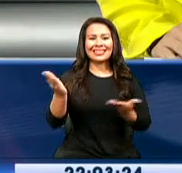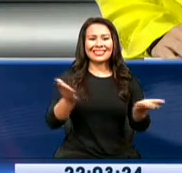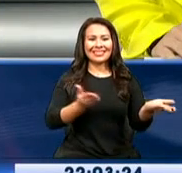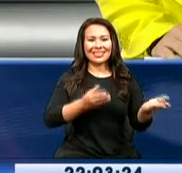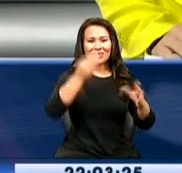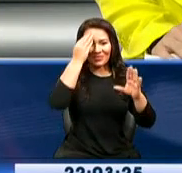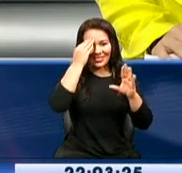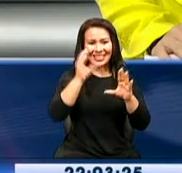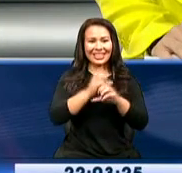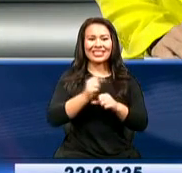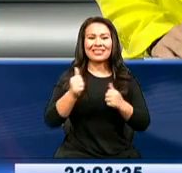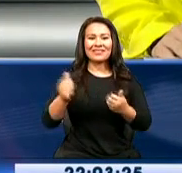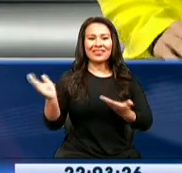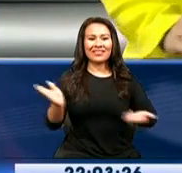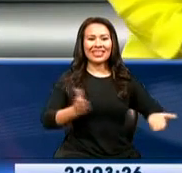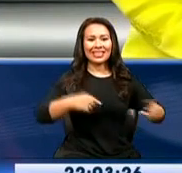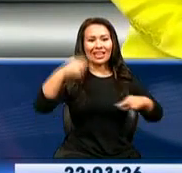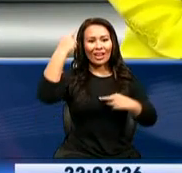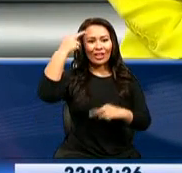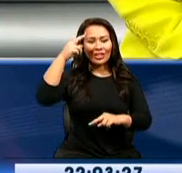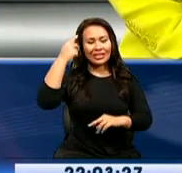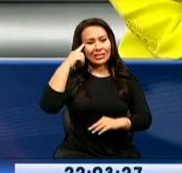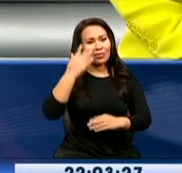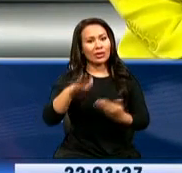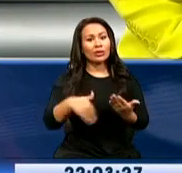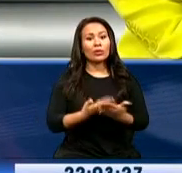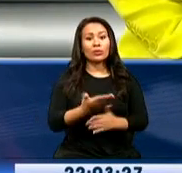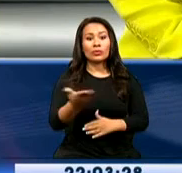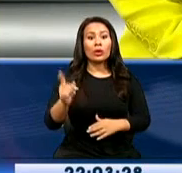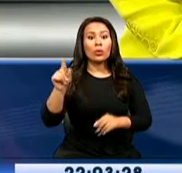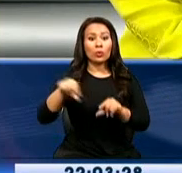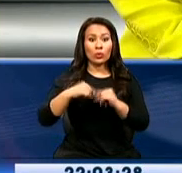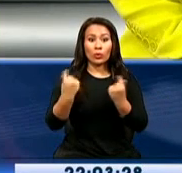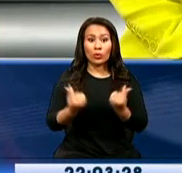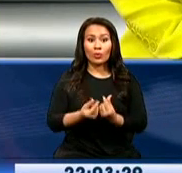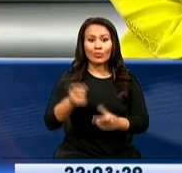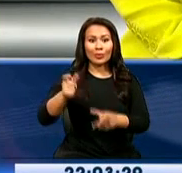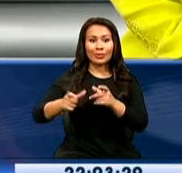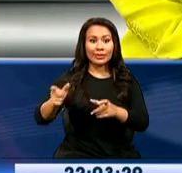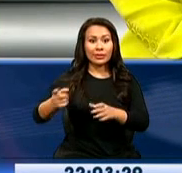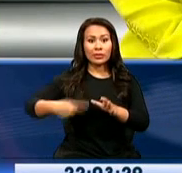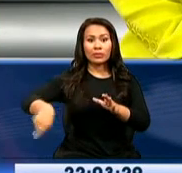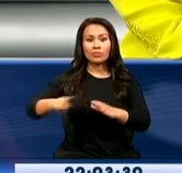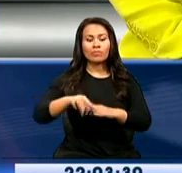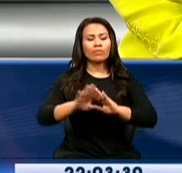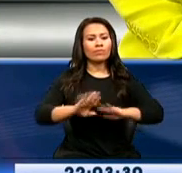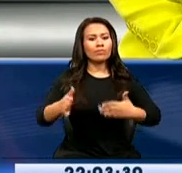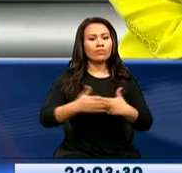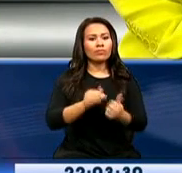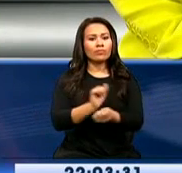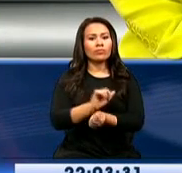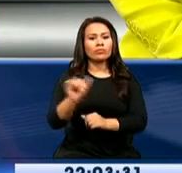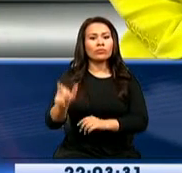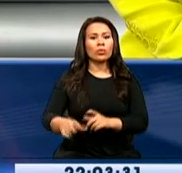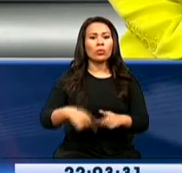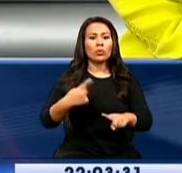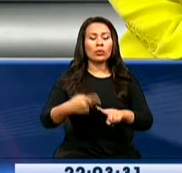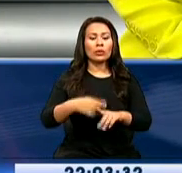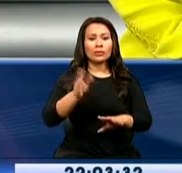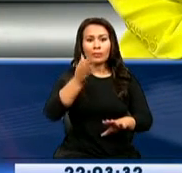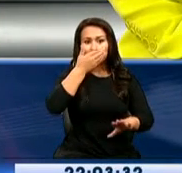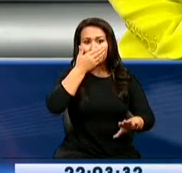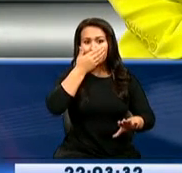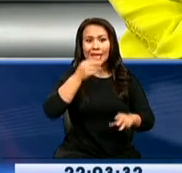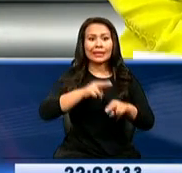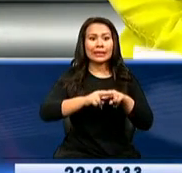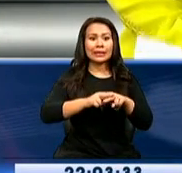amigos, buenas noches. Bienvenidos a la noticia estelar. Una banda dedicada al secuestro extorsivo fue desarticulada cuando tenía amordazado a un taxista,